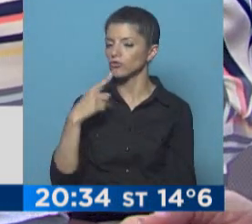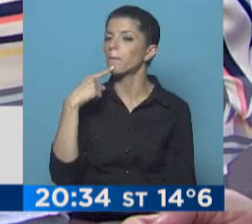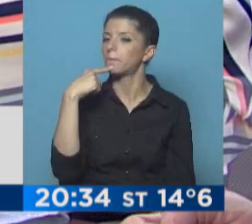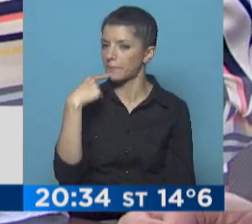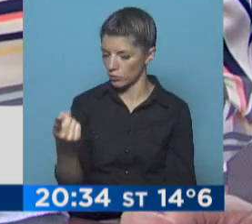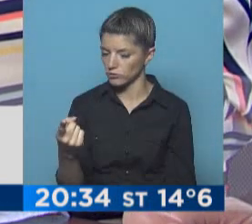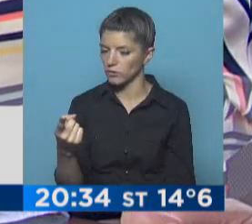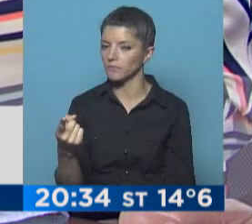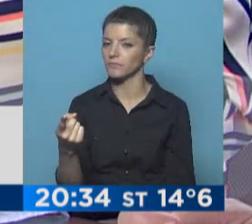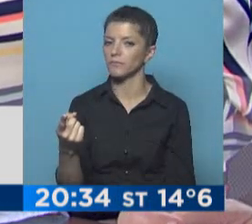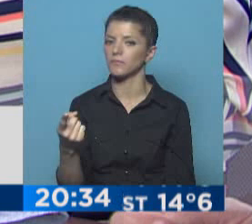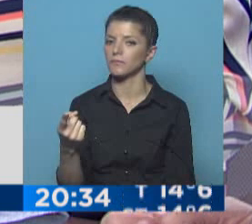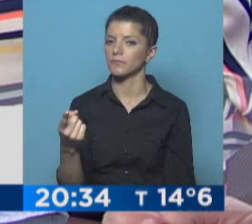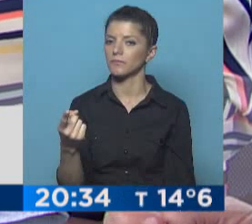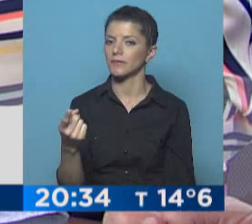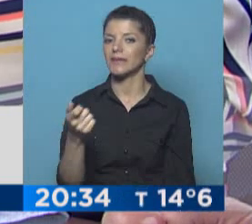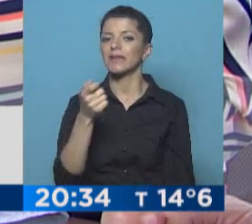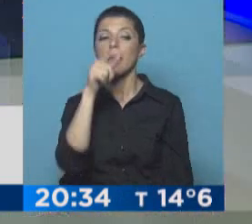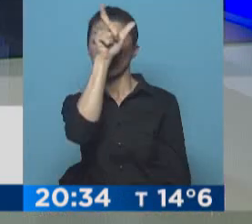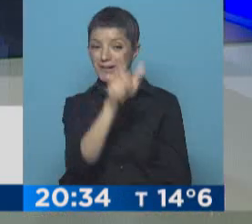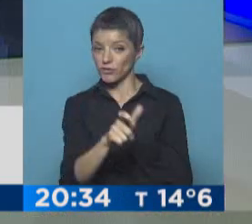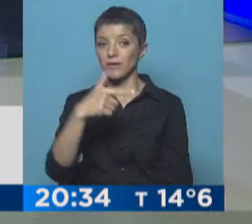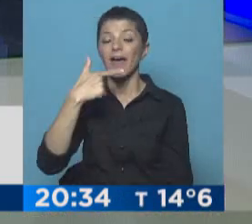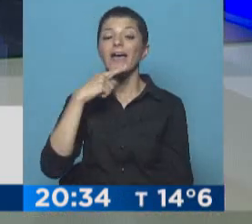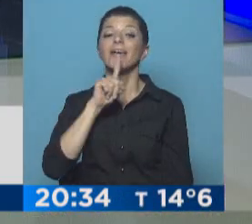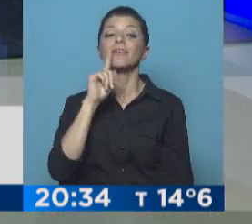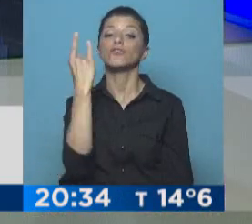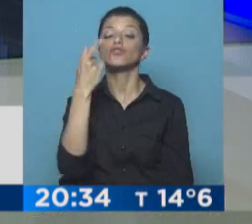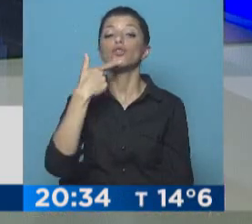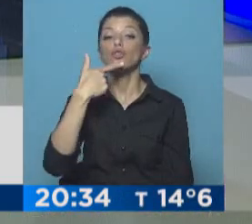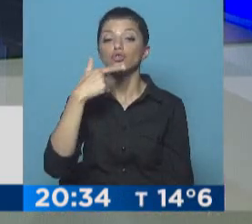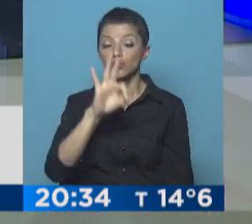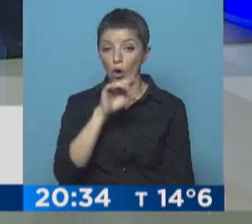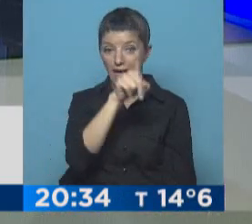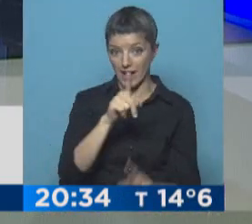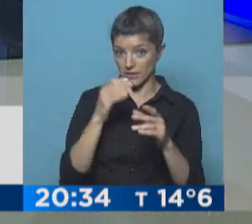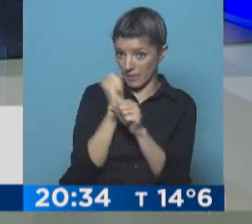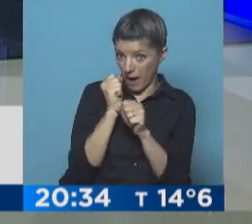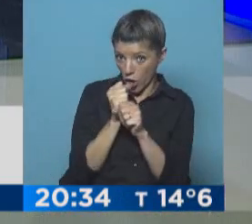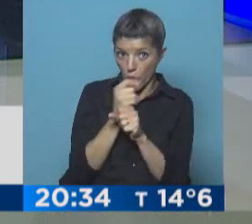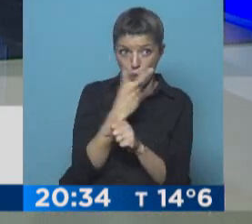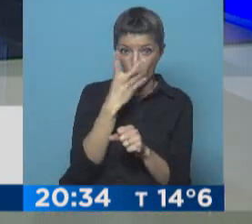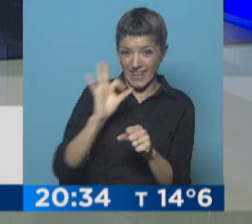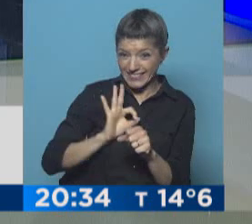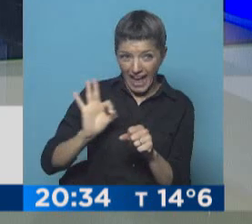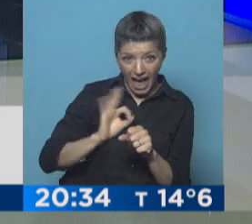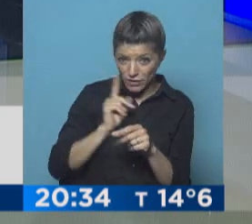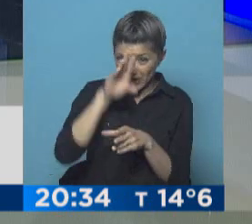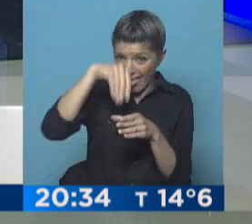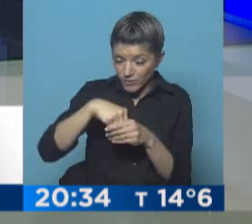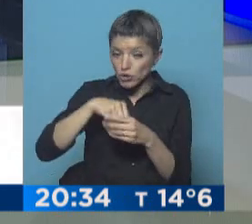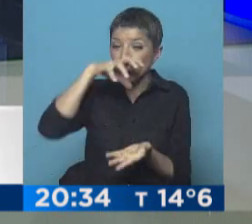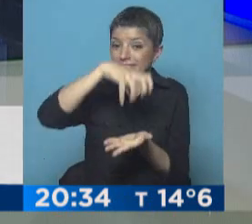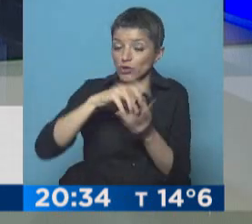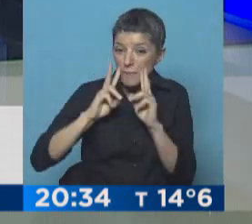si a ver estus es el hombre que manejó gran parte de la estructura de inteligencia de este país de los últimos 40 años puede contar un